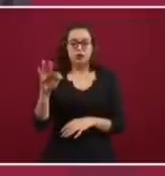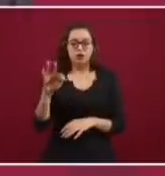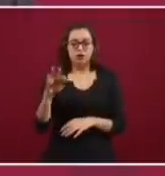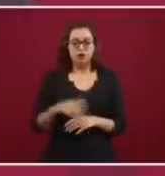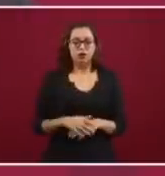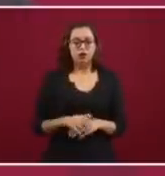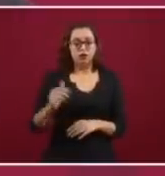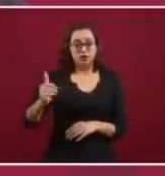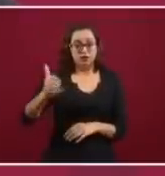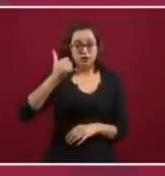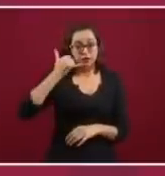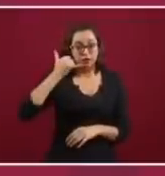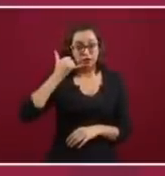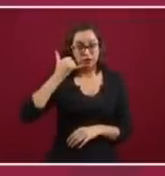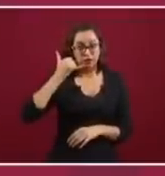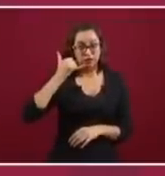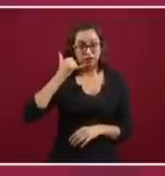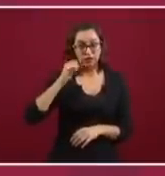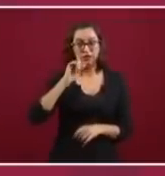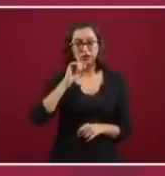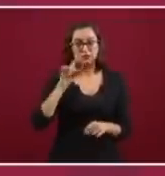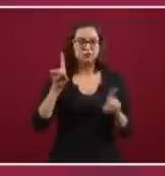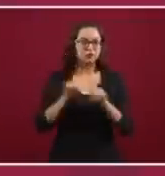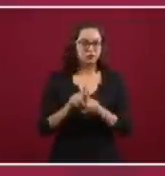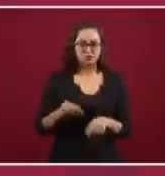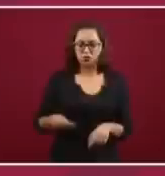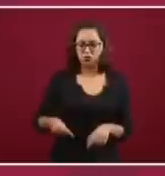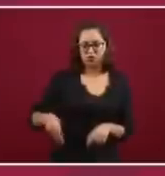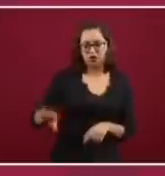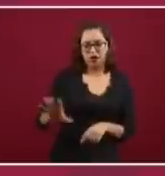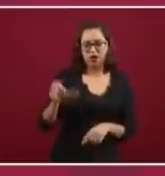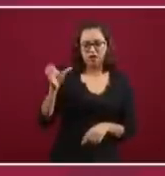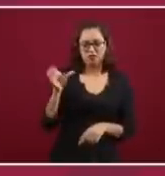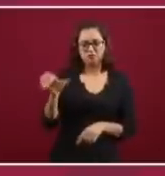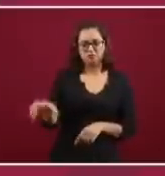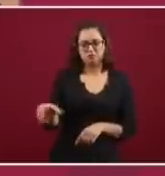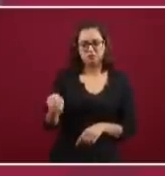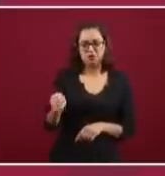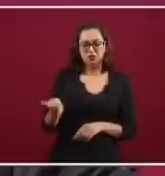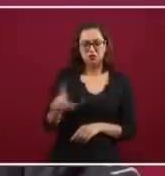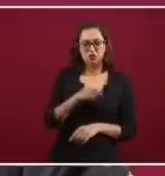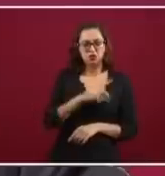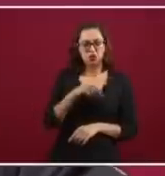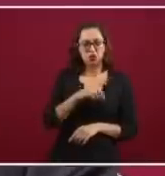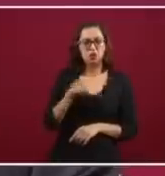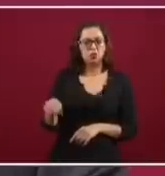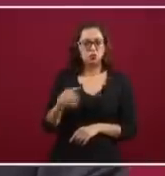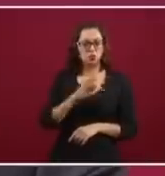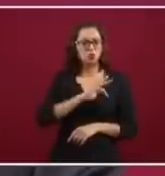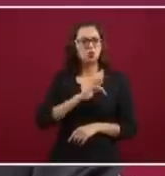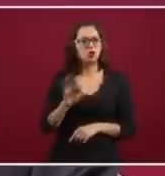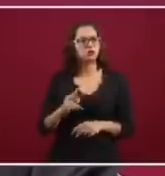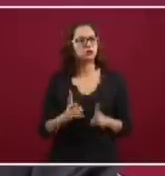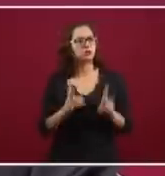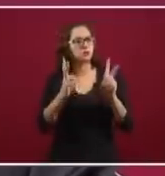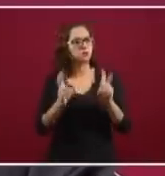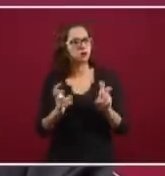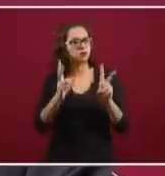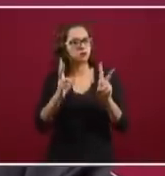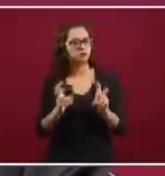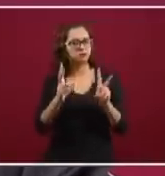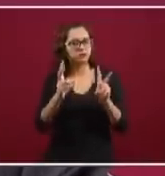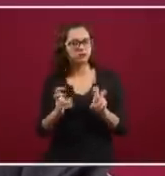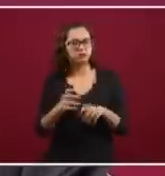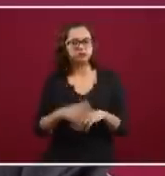la llamada, sino el tener el teléfono, puede ser una grabadora. ¿En